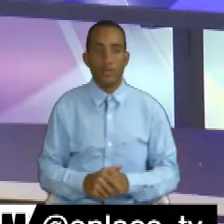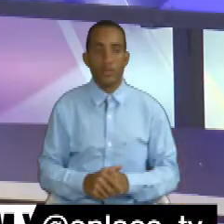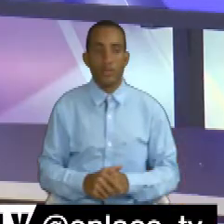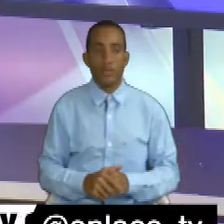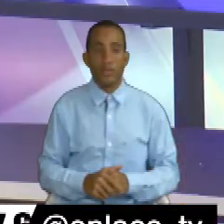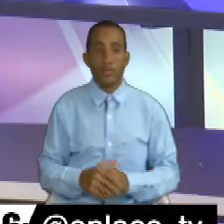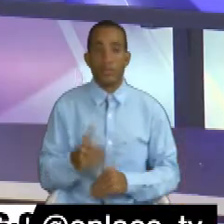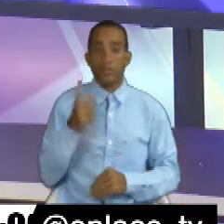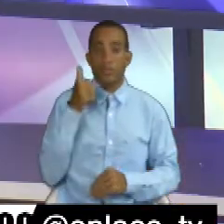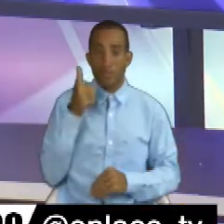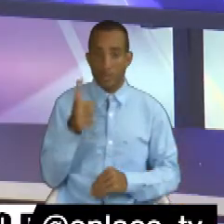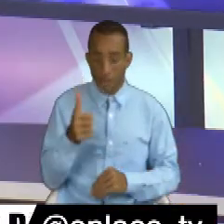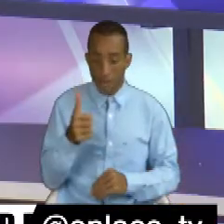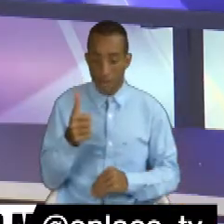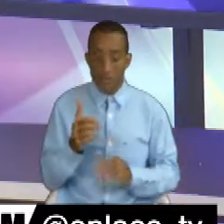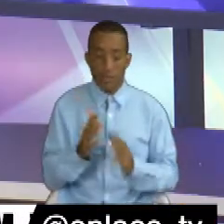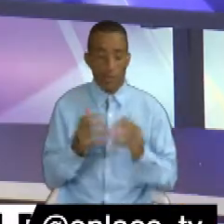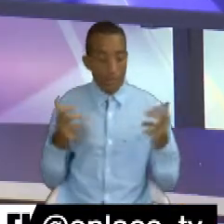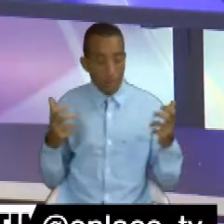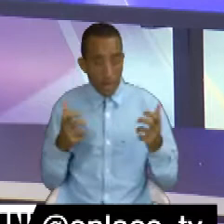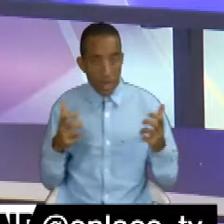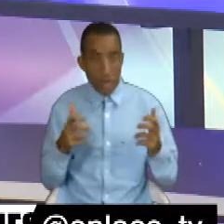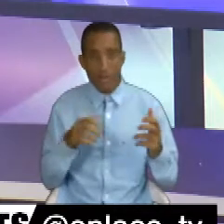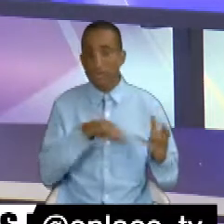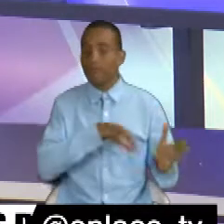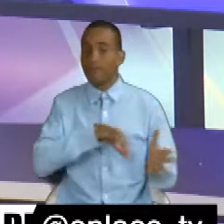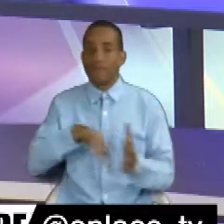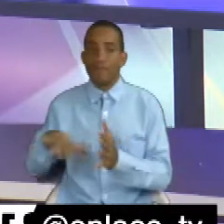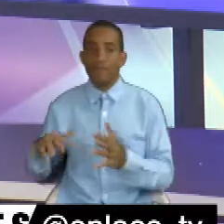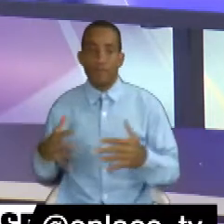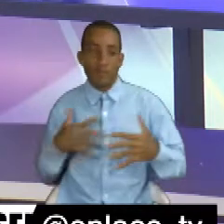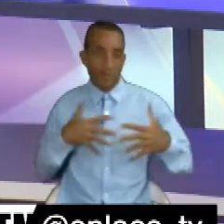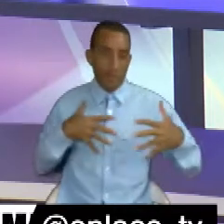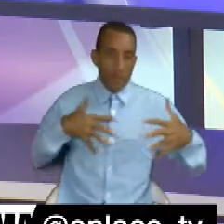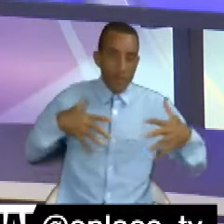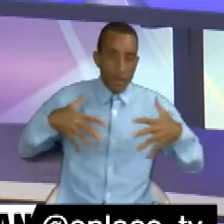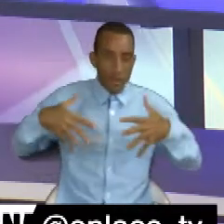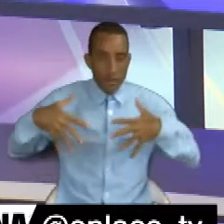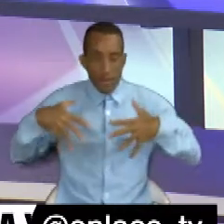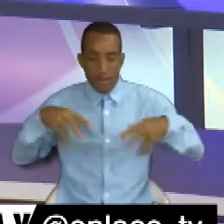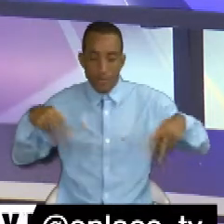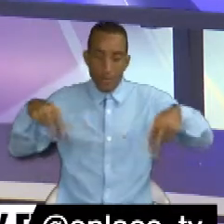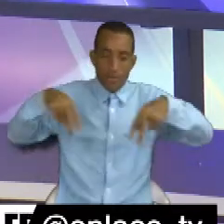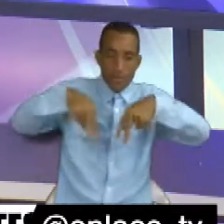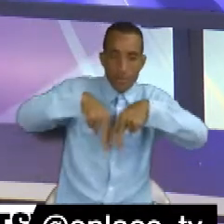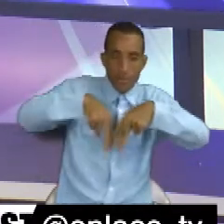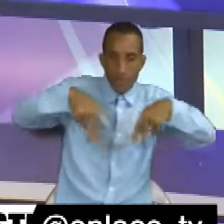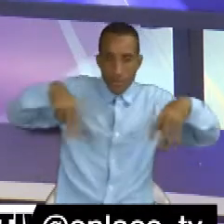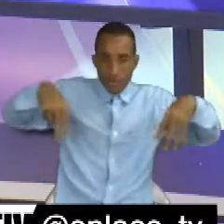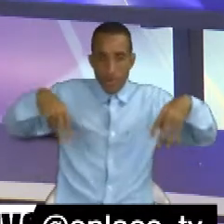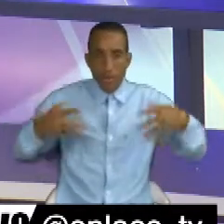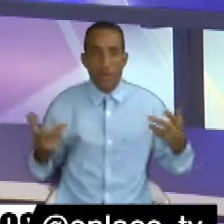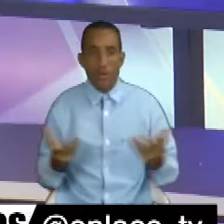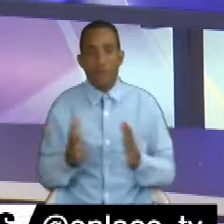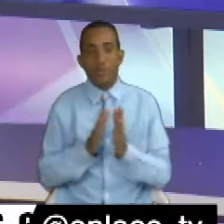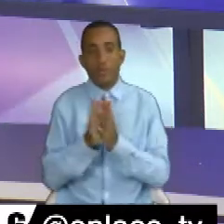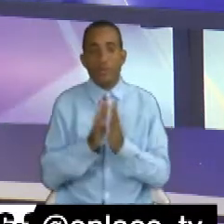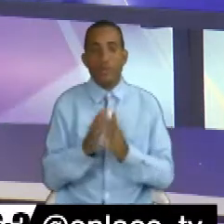Bien, y del vallenato pasamos al teatro, pues un festival por parejas se cumple desde este jueves en el suroriente de la